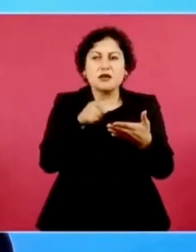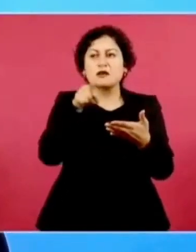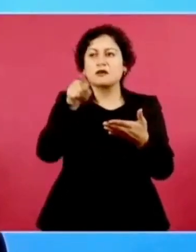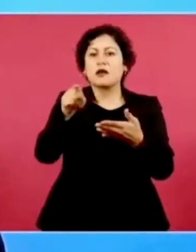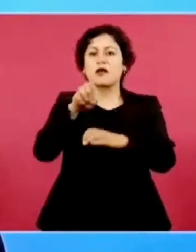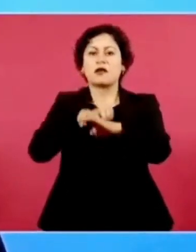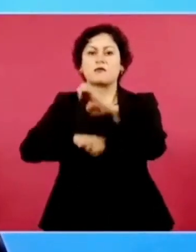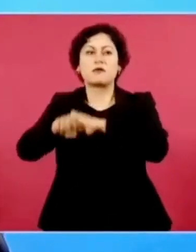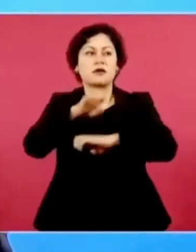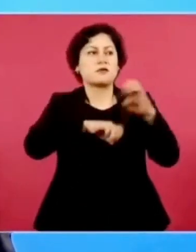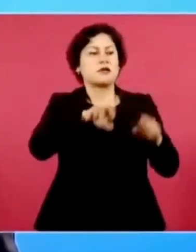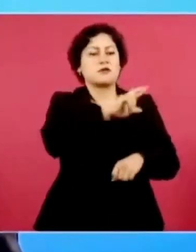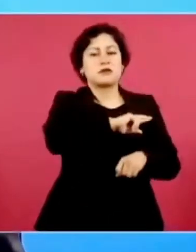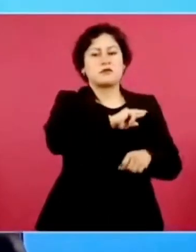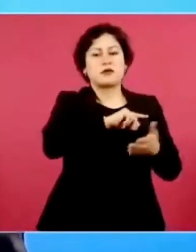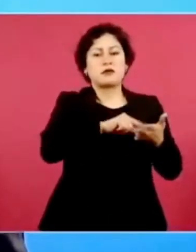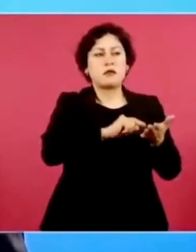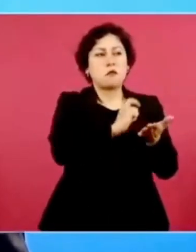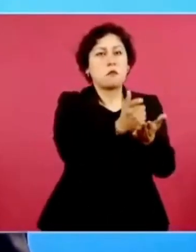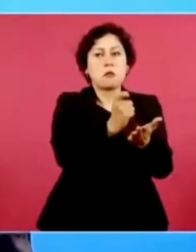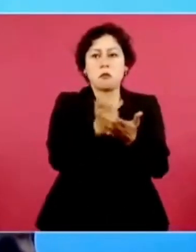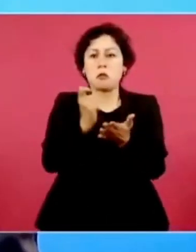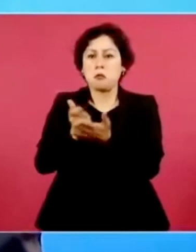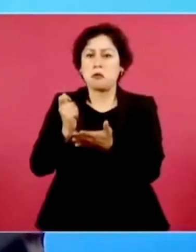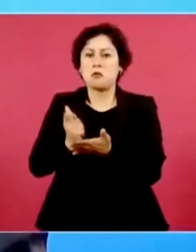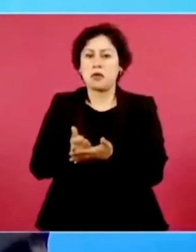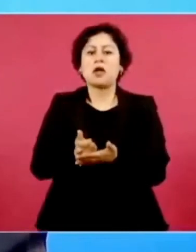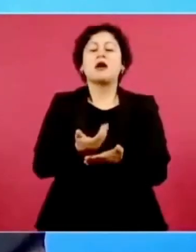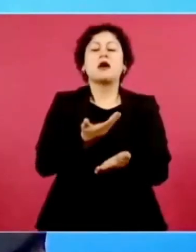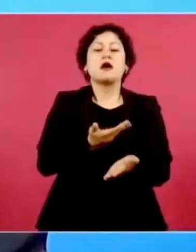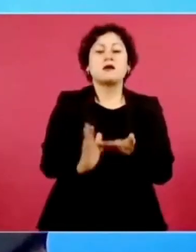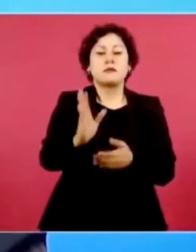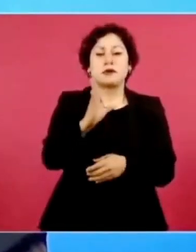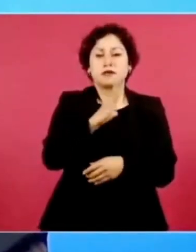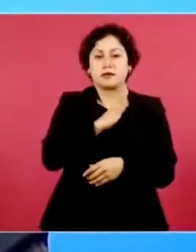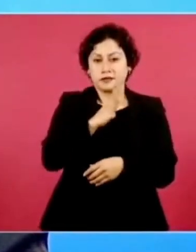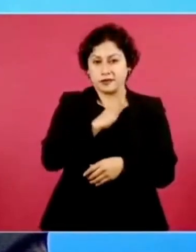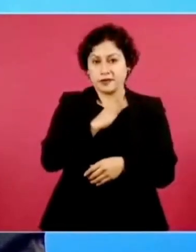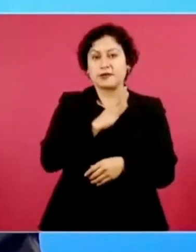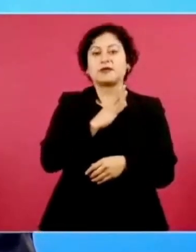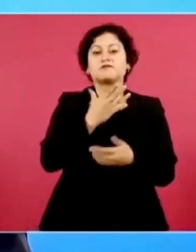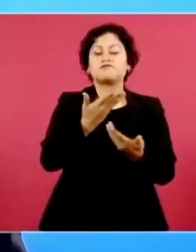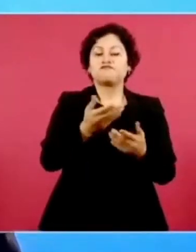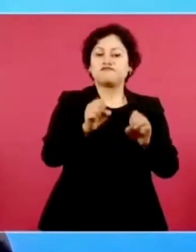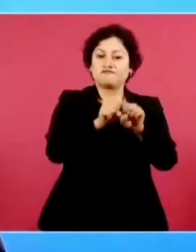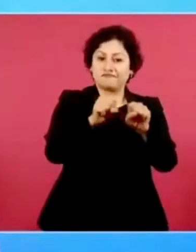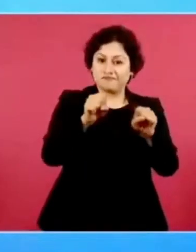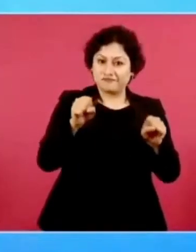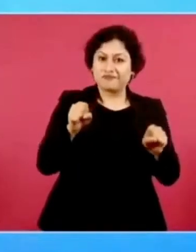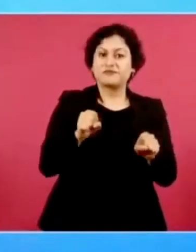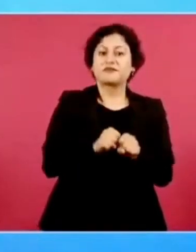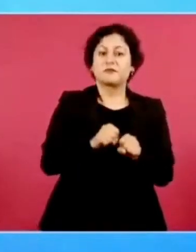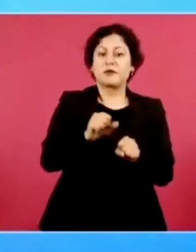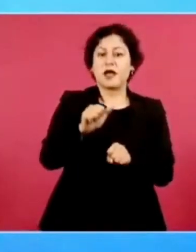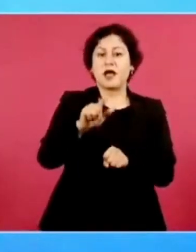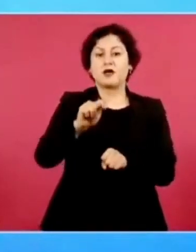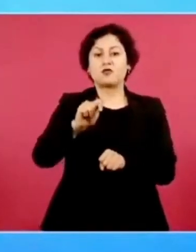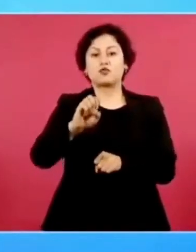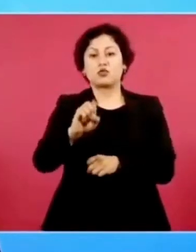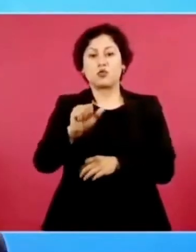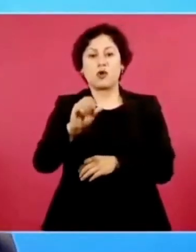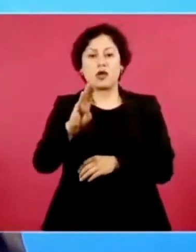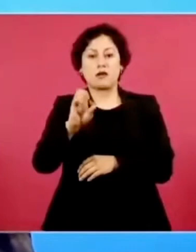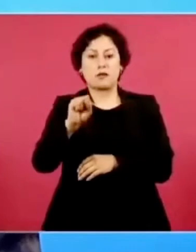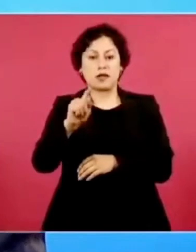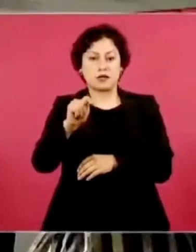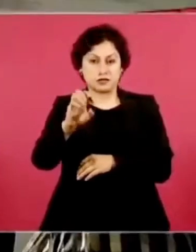Además, existen esquemas como el autoabasto ilegal, en el que se concentran los grandes consumidores que quedan